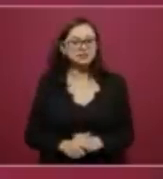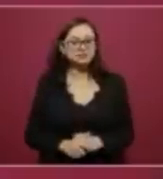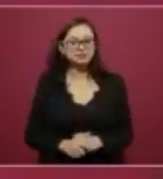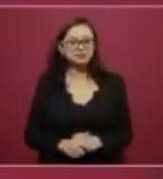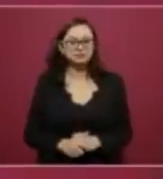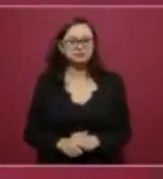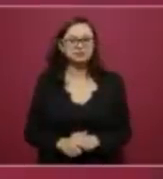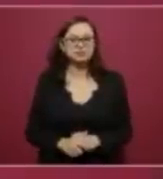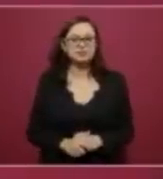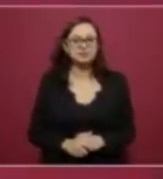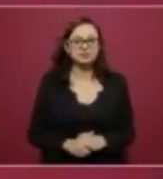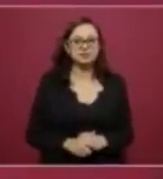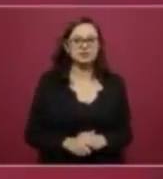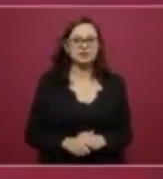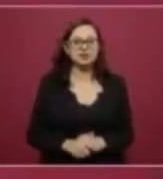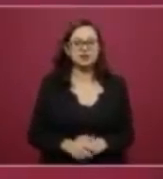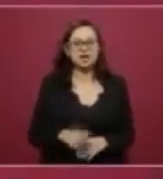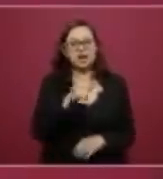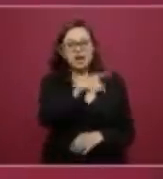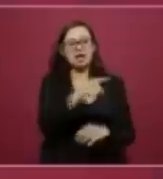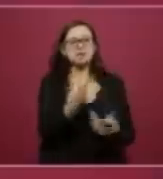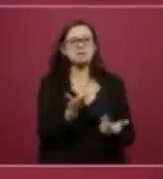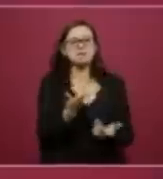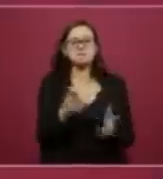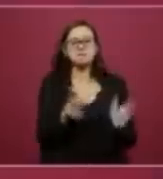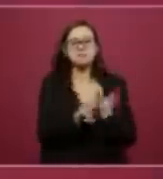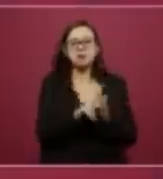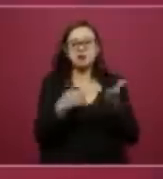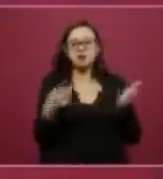el gobierno español.